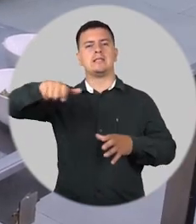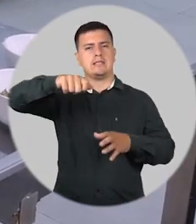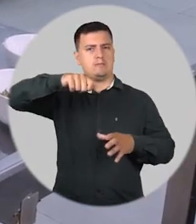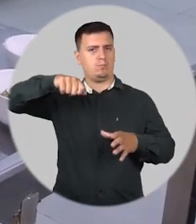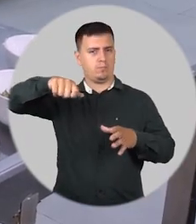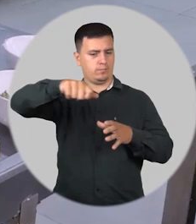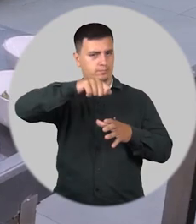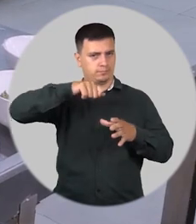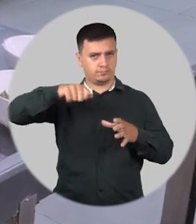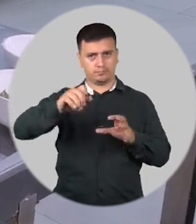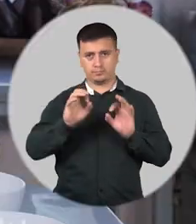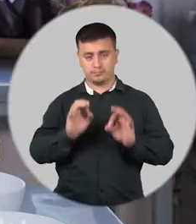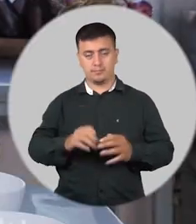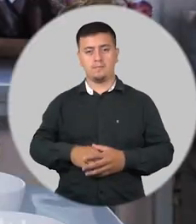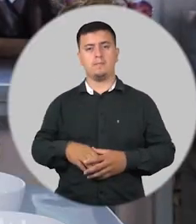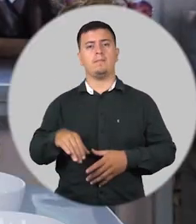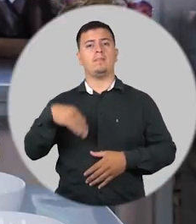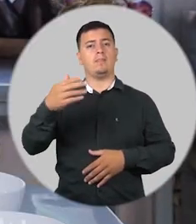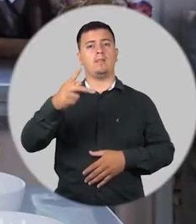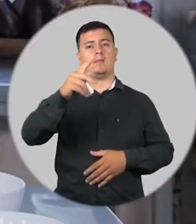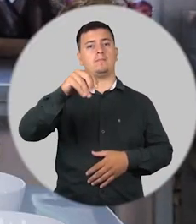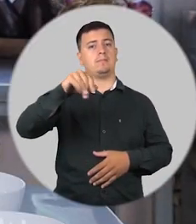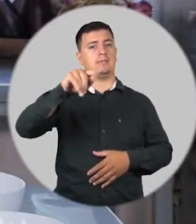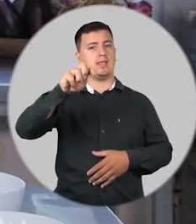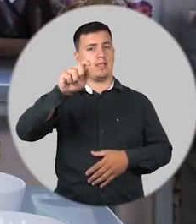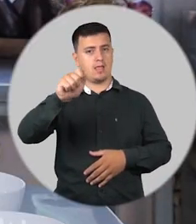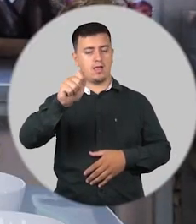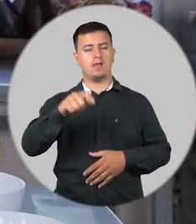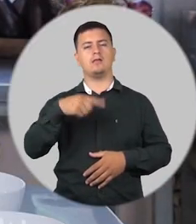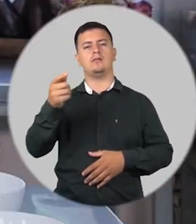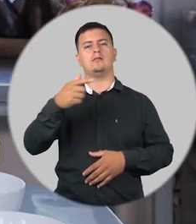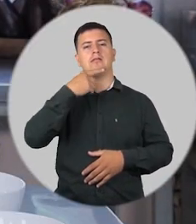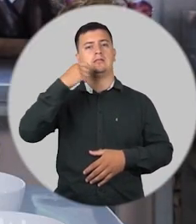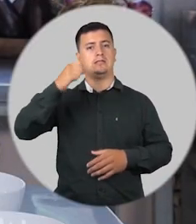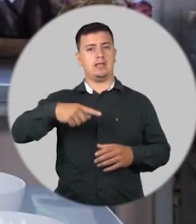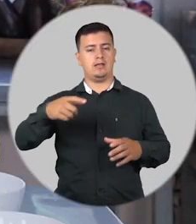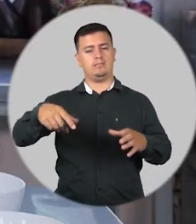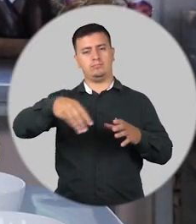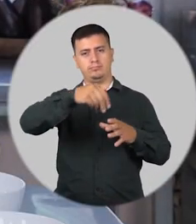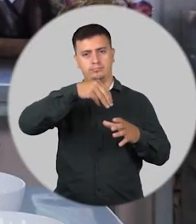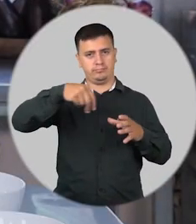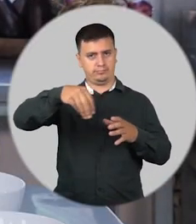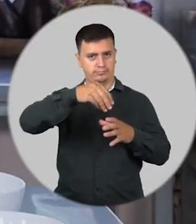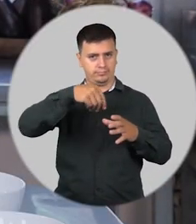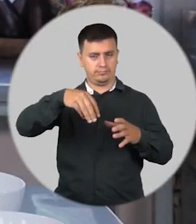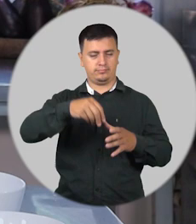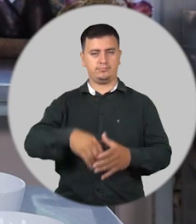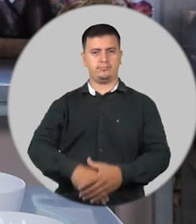le agregamos pimienta y sal que tenemos aquí en nuestro recipiente.